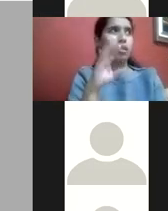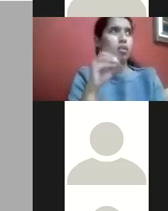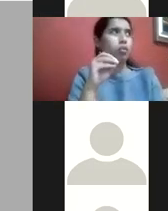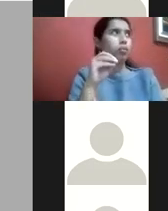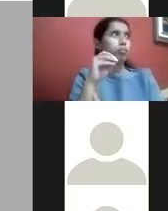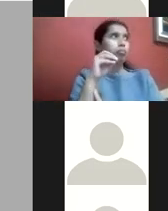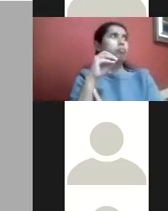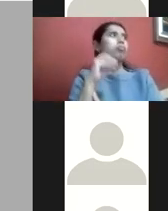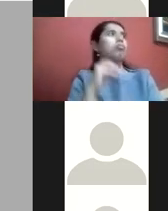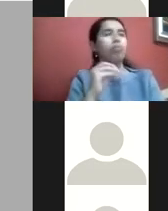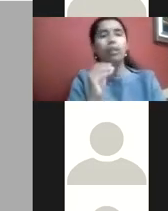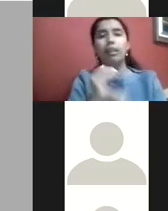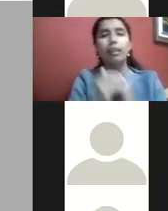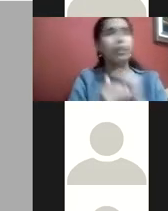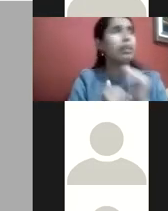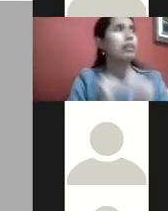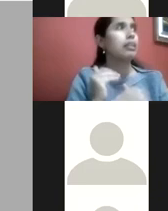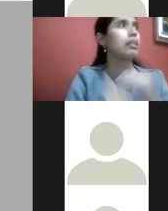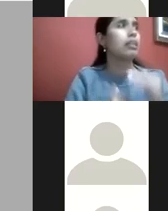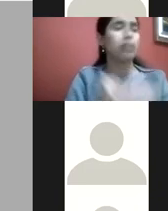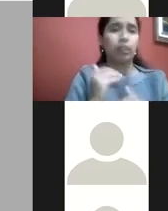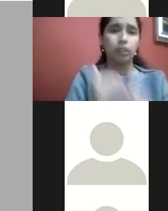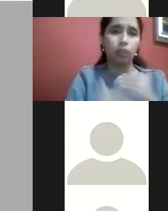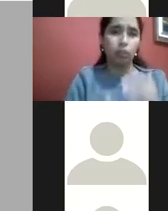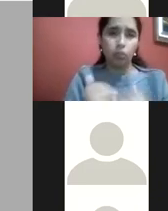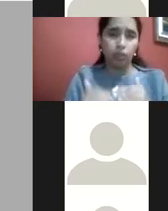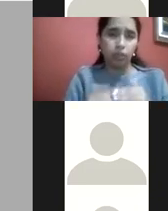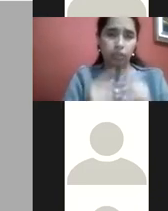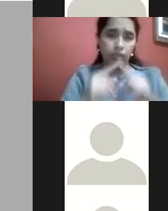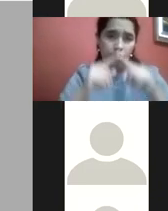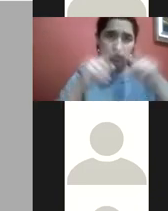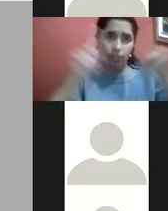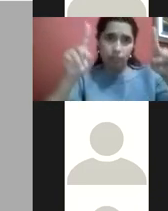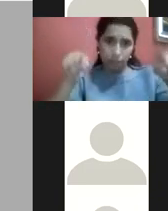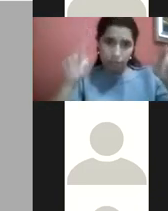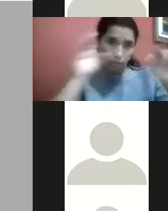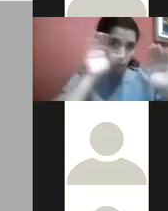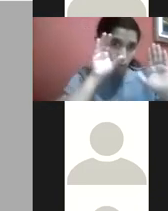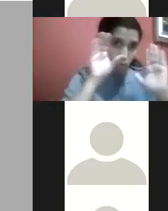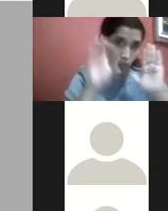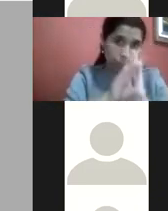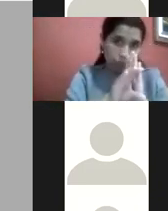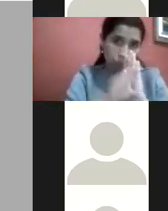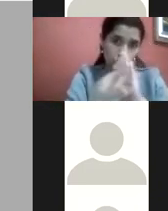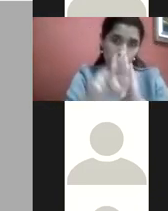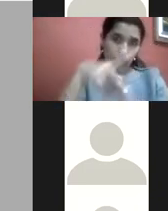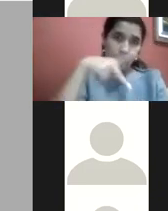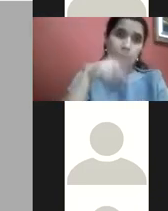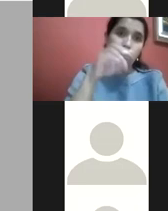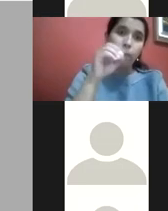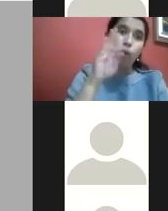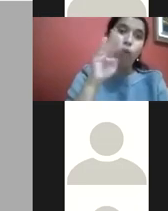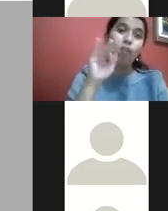en la que se ocurre esto está descrita en este gráfico. Y pues nosotros tenemos una población y